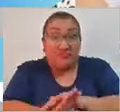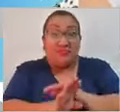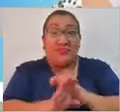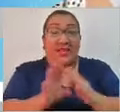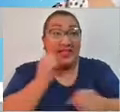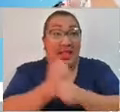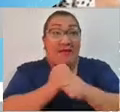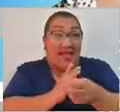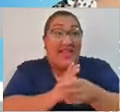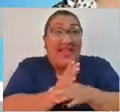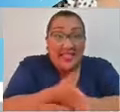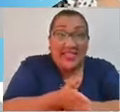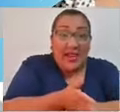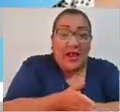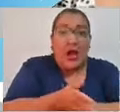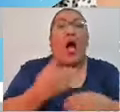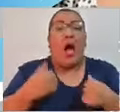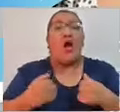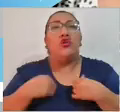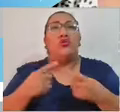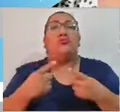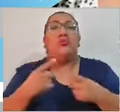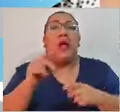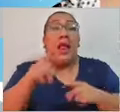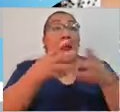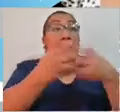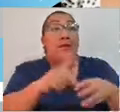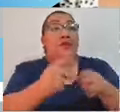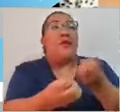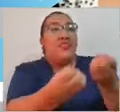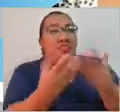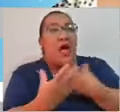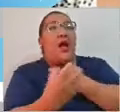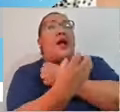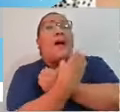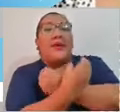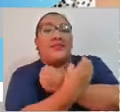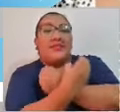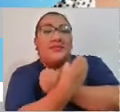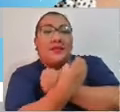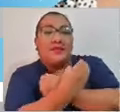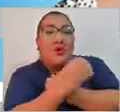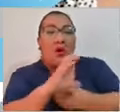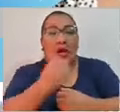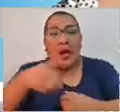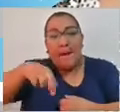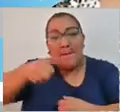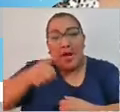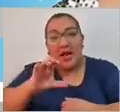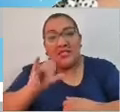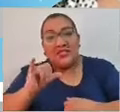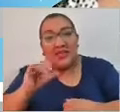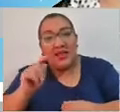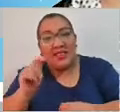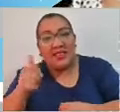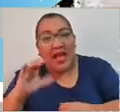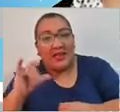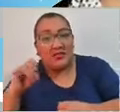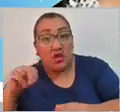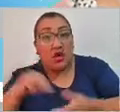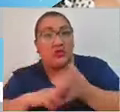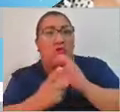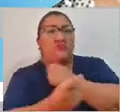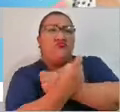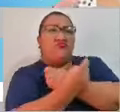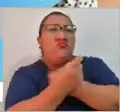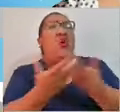vínculo laboral con mi trabajador o mi trabajadora. Realizar un diagnóstico situacional al interior de la empresa